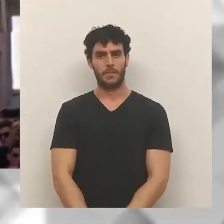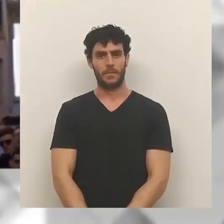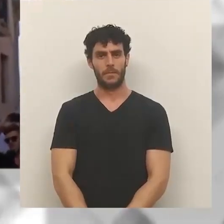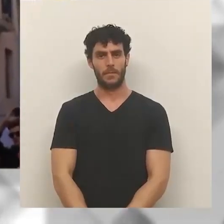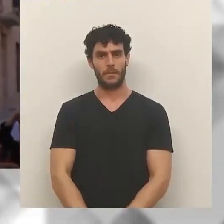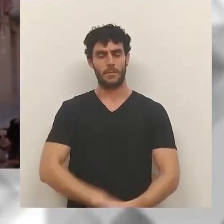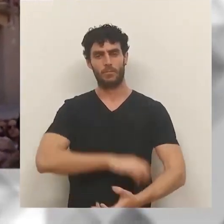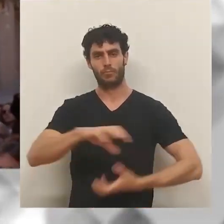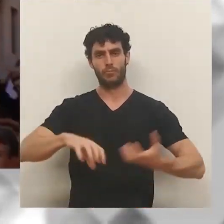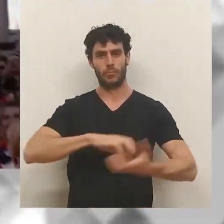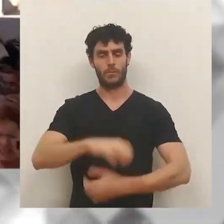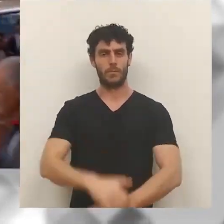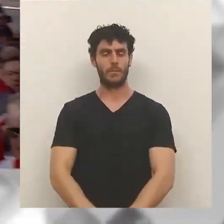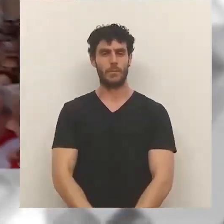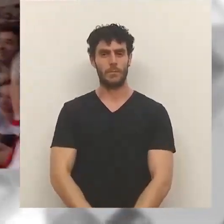¡A la hora con ellos!